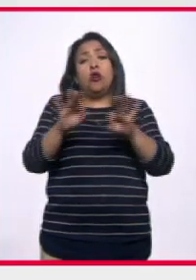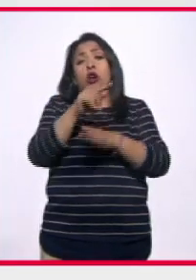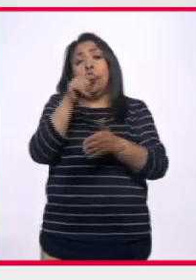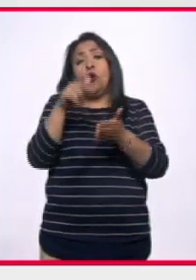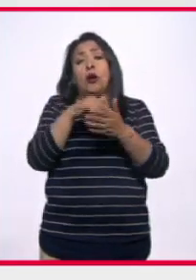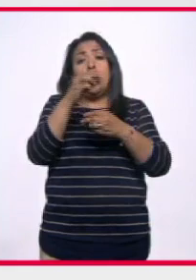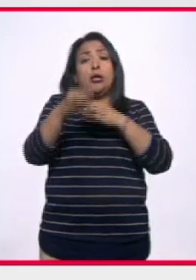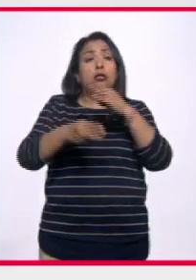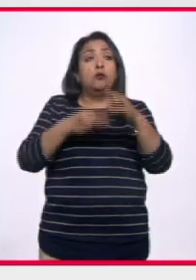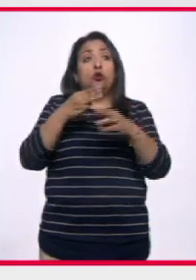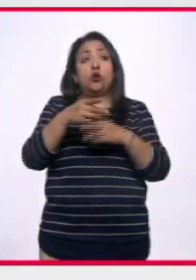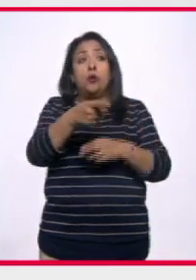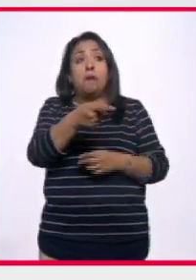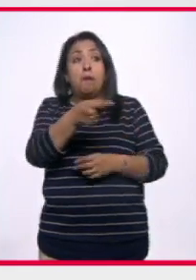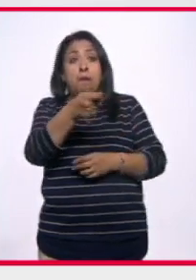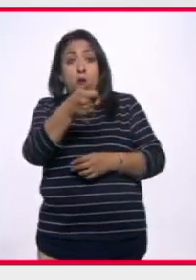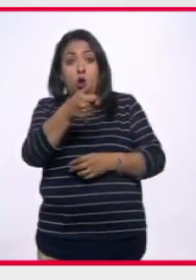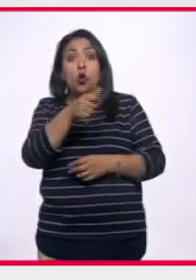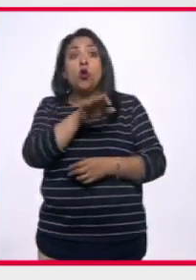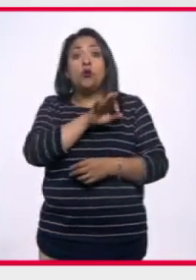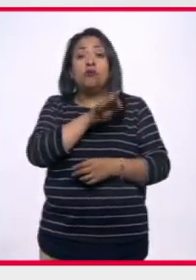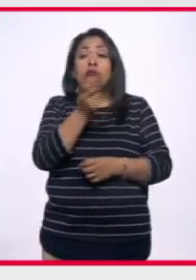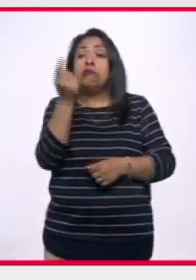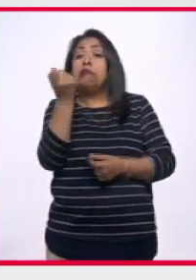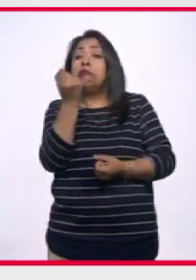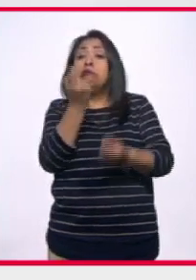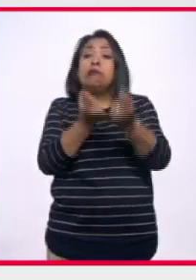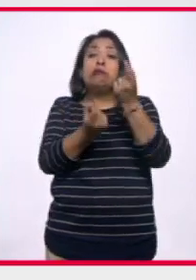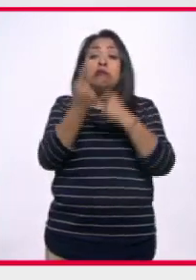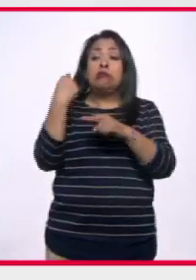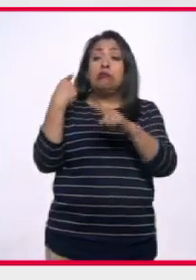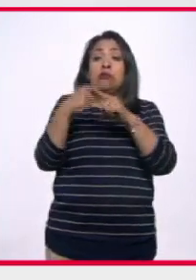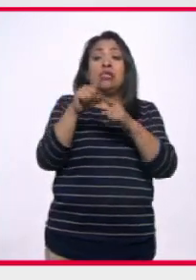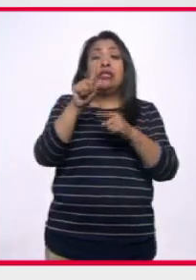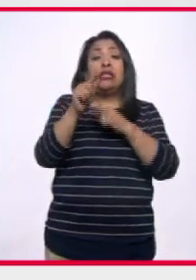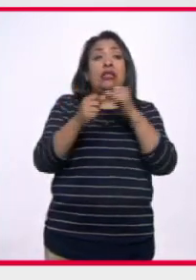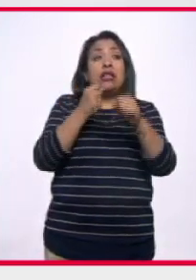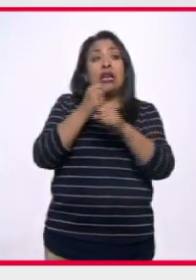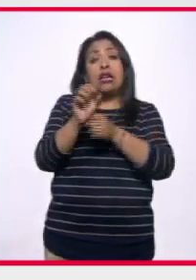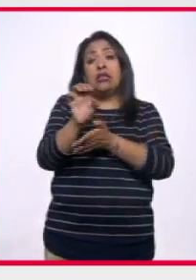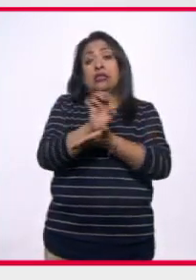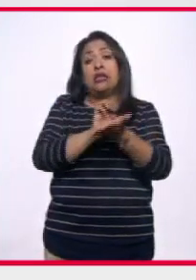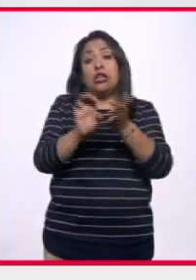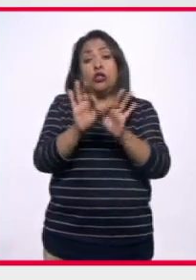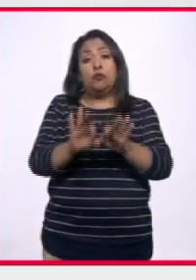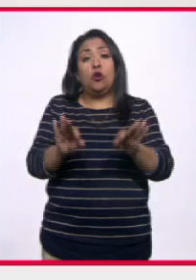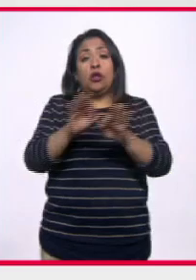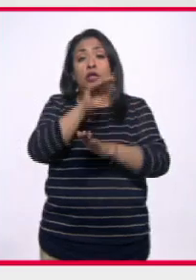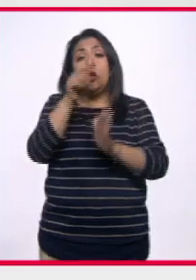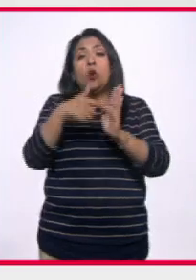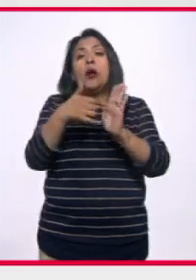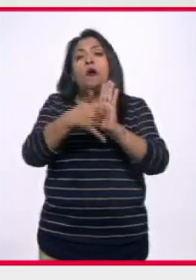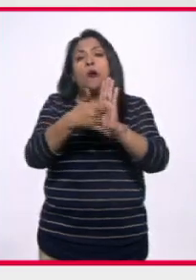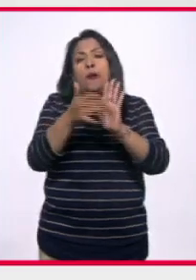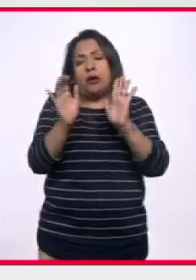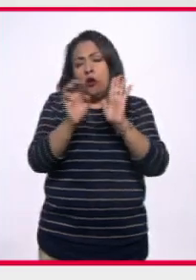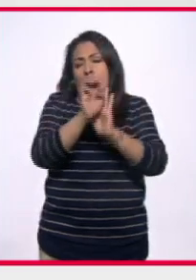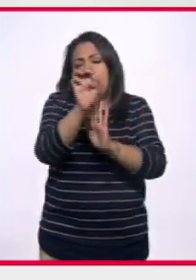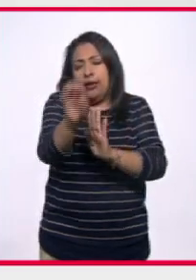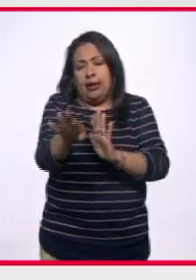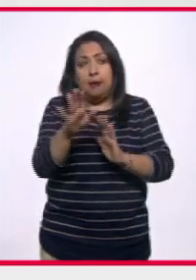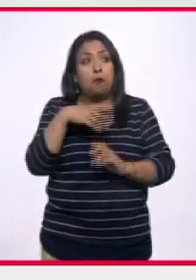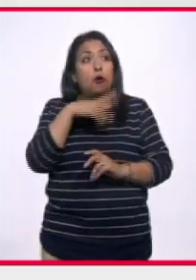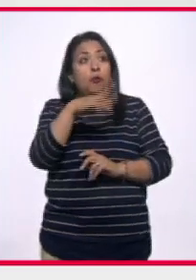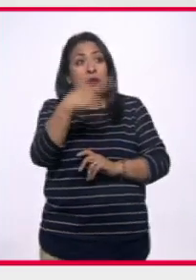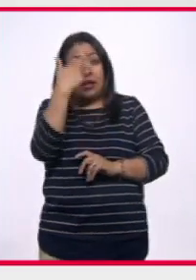recintos del convierte en los pocos que han hecho eso en los últimos 70 años en los escenarios más importantes de nueva york porque lo que